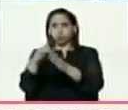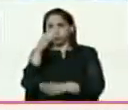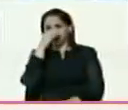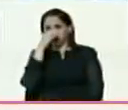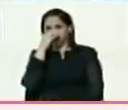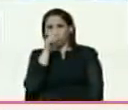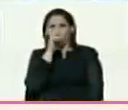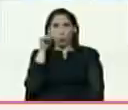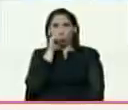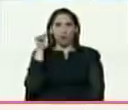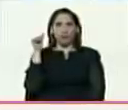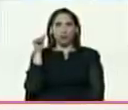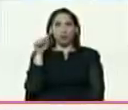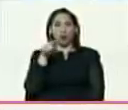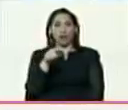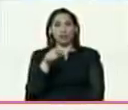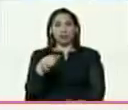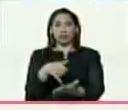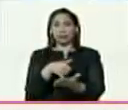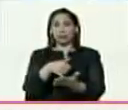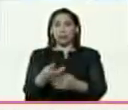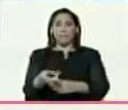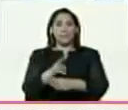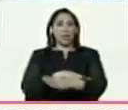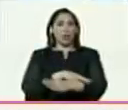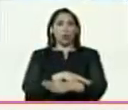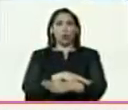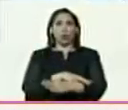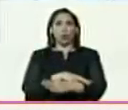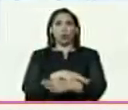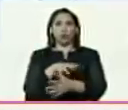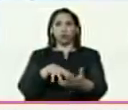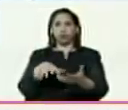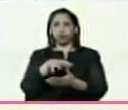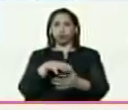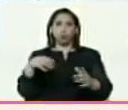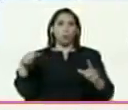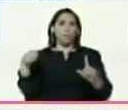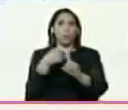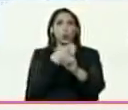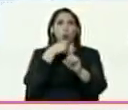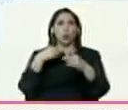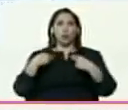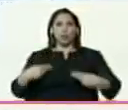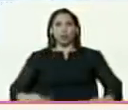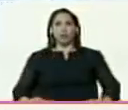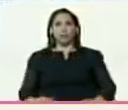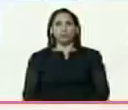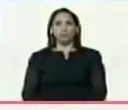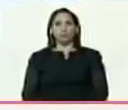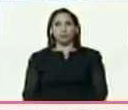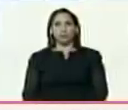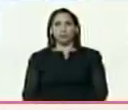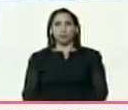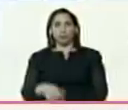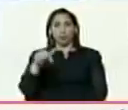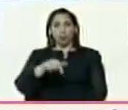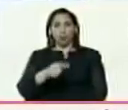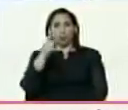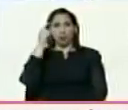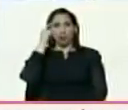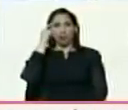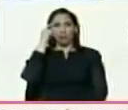uno de los flagelos o tal vez el peor flagelo que azota a la humanidad el día de hoy